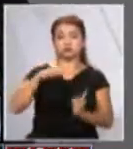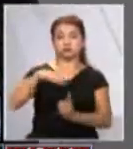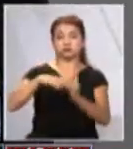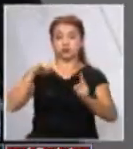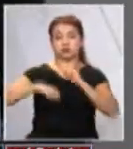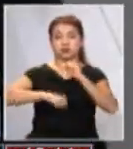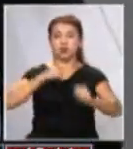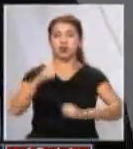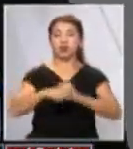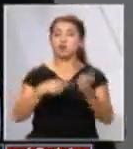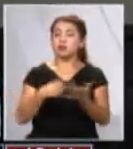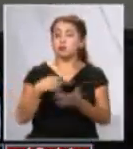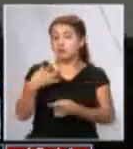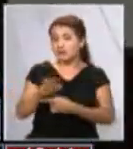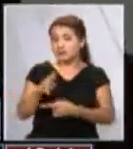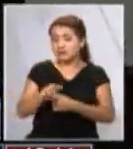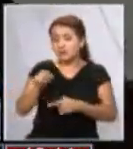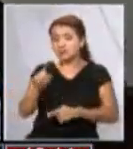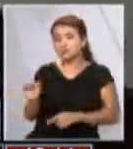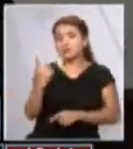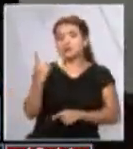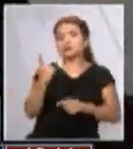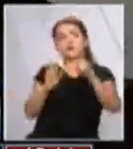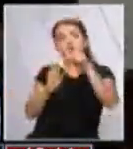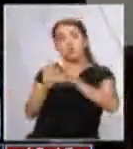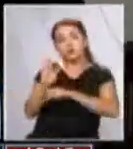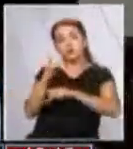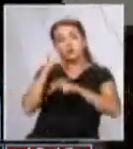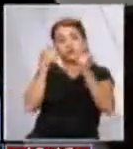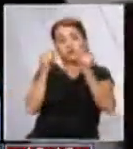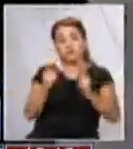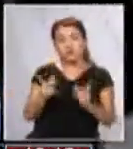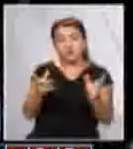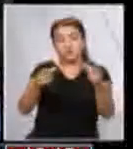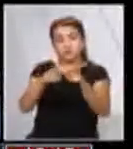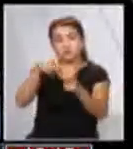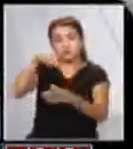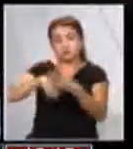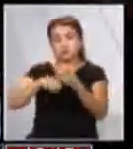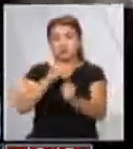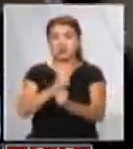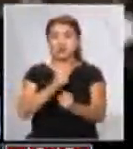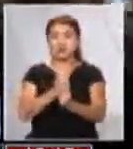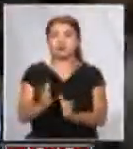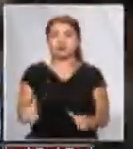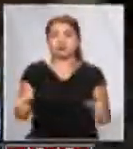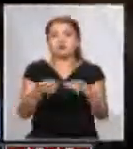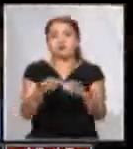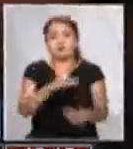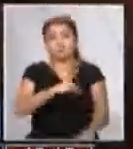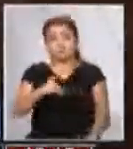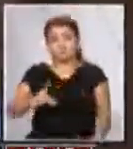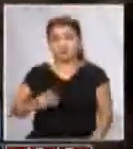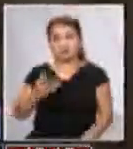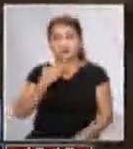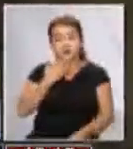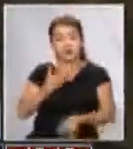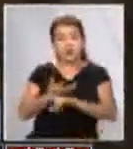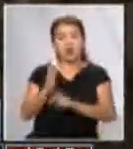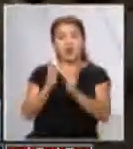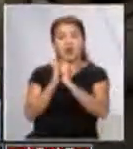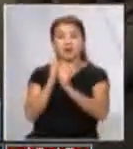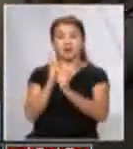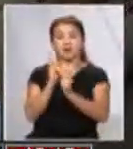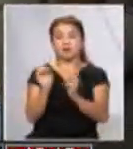año 2015. De hecho, va a ser el primer proyecto que se va a revisar en la Comisión de Trabajo de la Cámara de Diputados. También tenemos la agenda corta